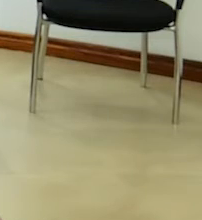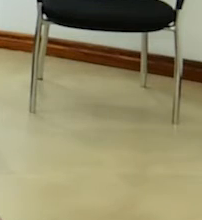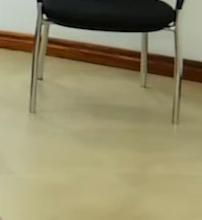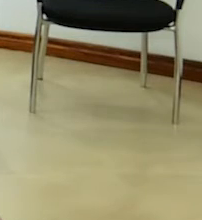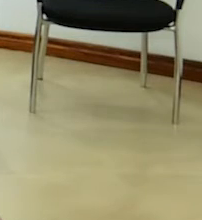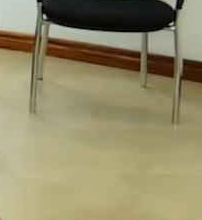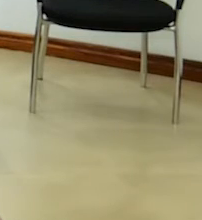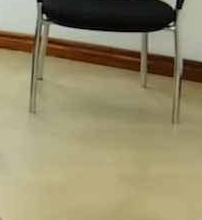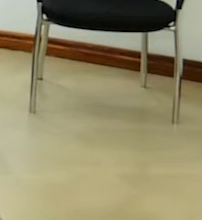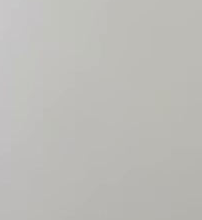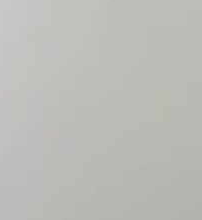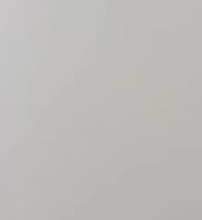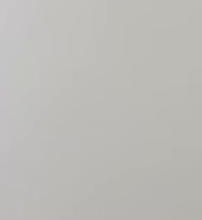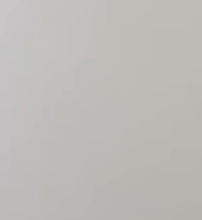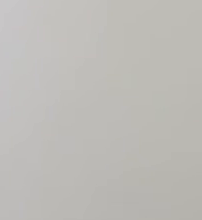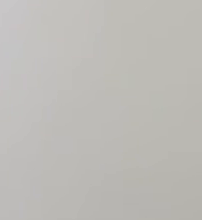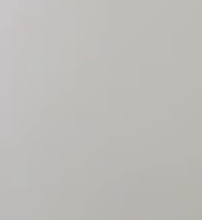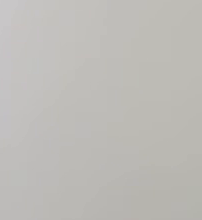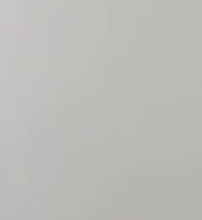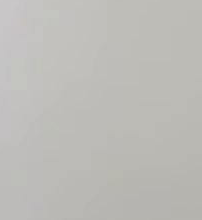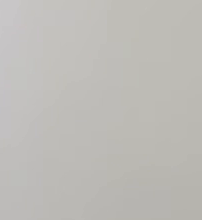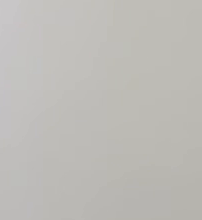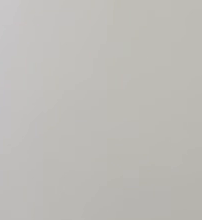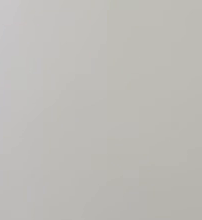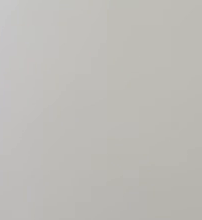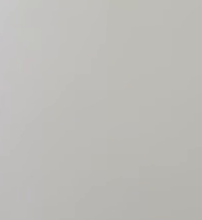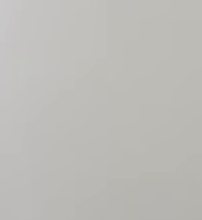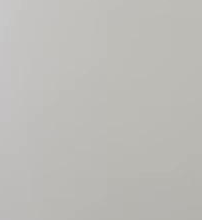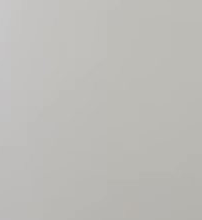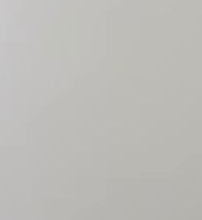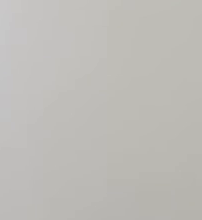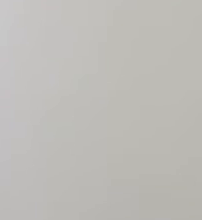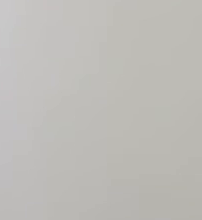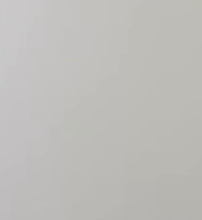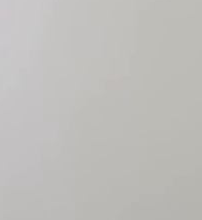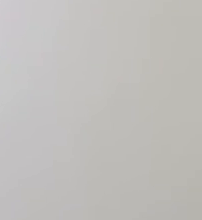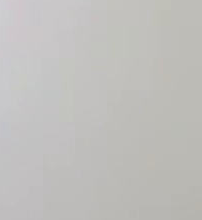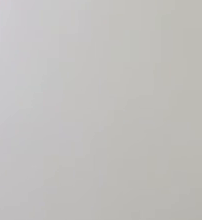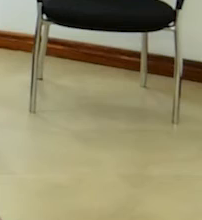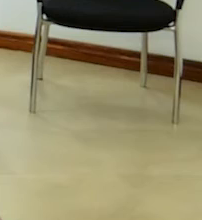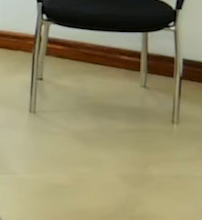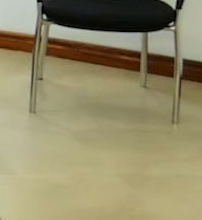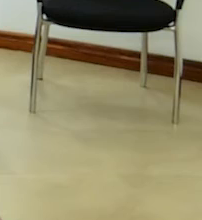piedad de nosotros, Señor,